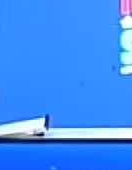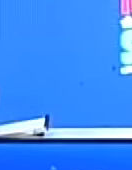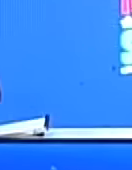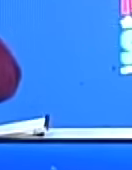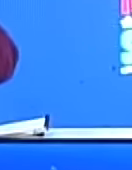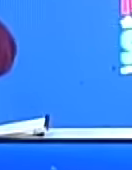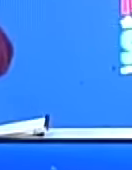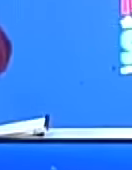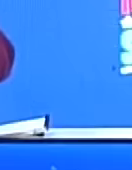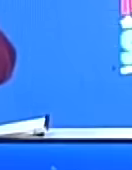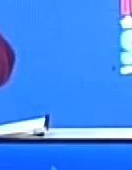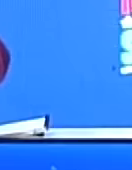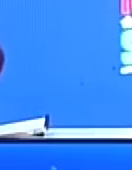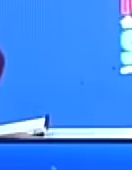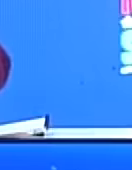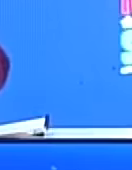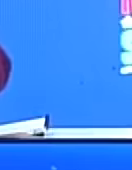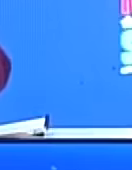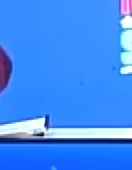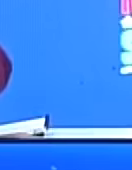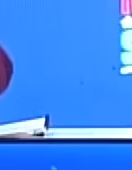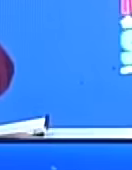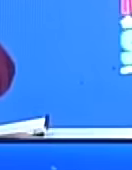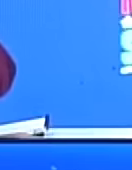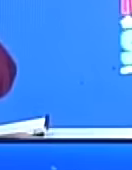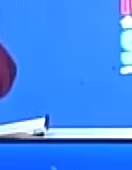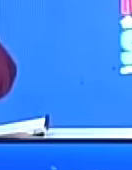consignaron. Pataruco, yo lo tengo y lo estoy estudiando.